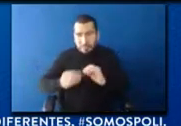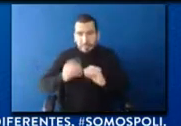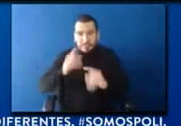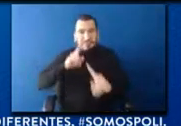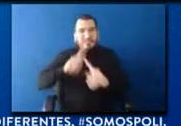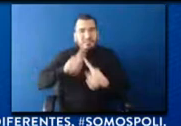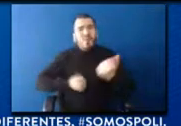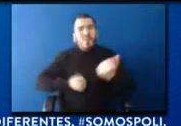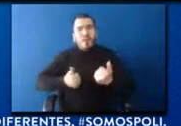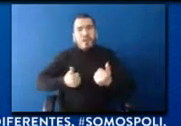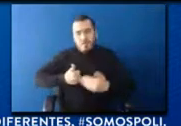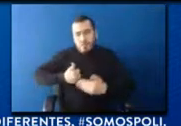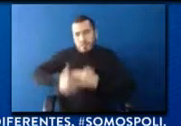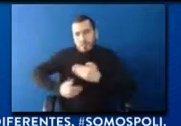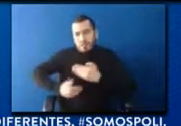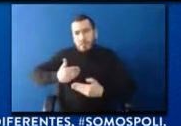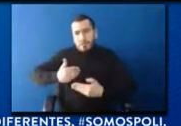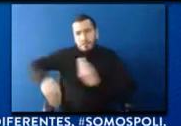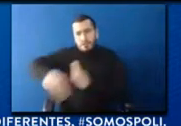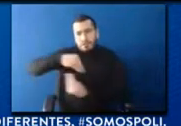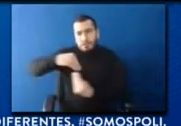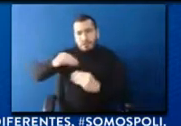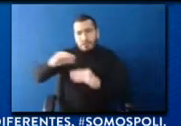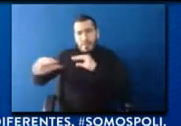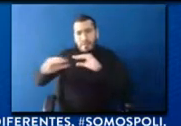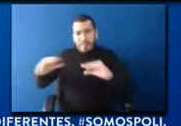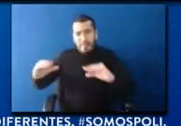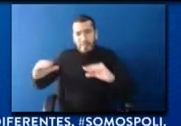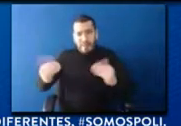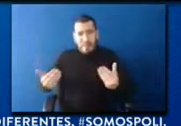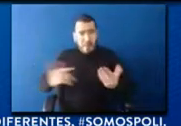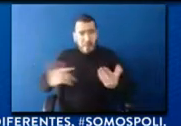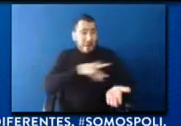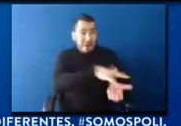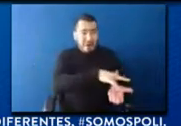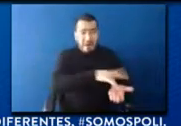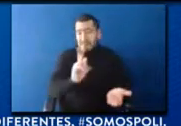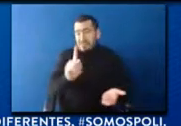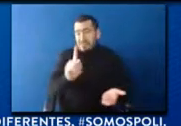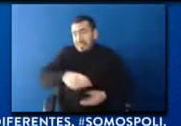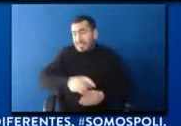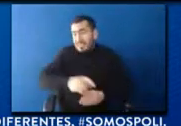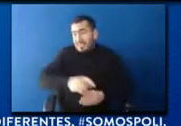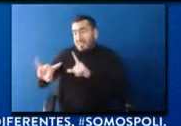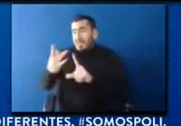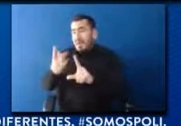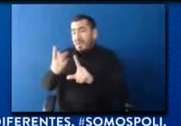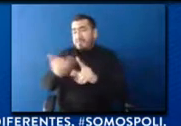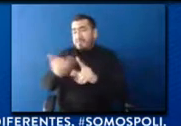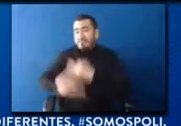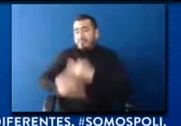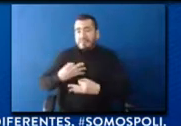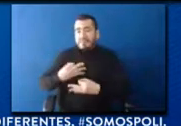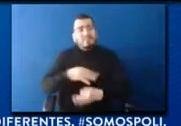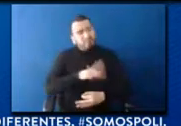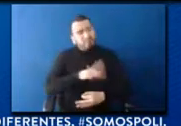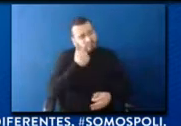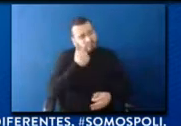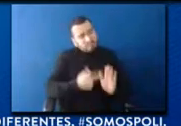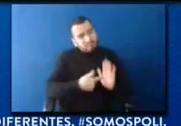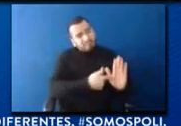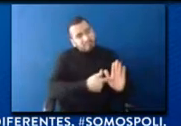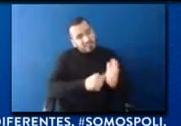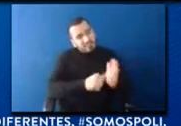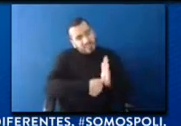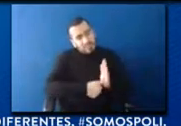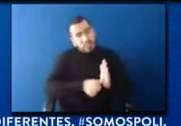no presentes. Estábamos muy bien pensados tal vez en operaciones presentes. Déjeme ver su cédula, déjeme ver que usted es usted, ponga acá